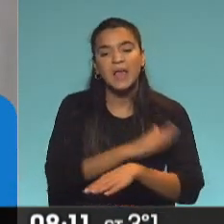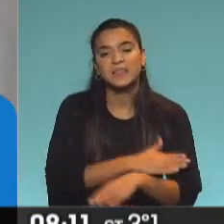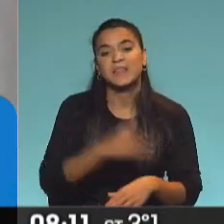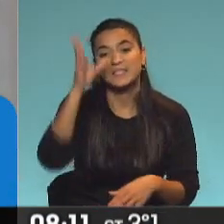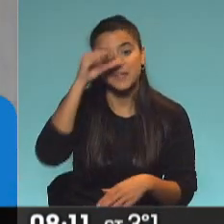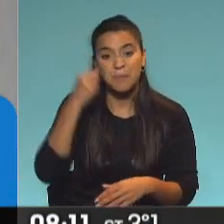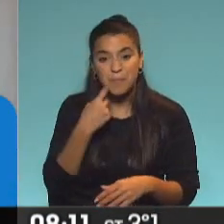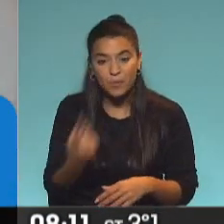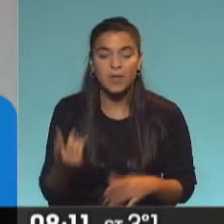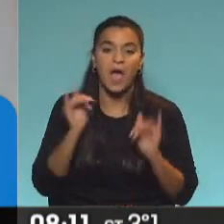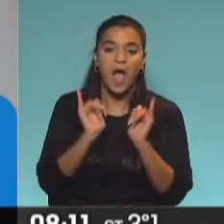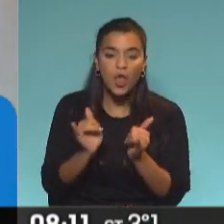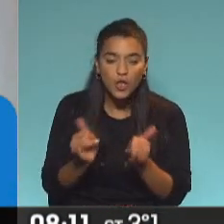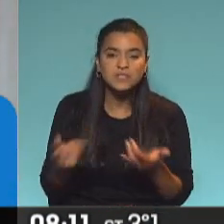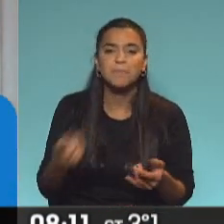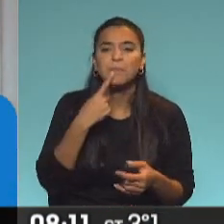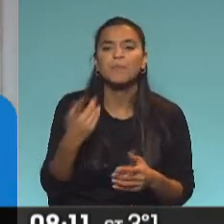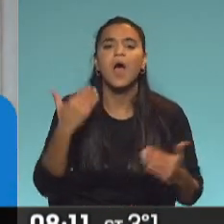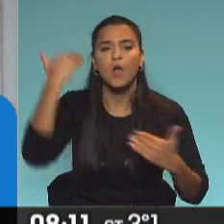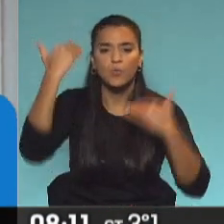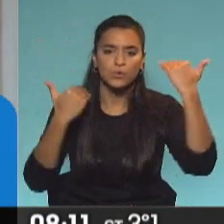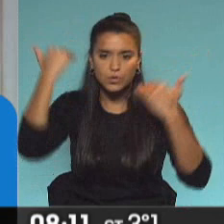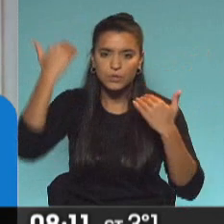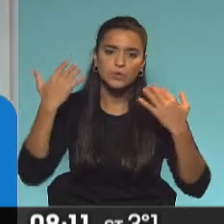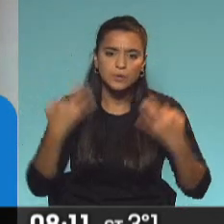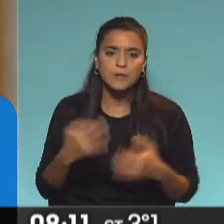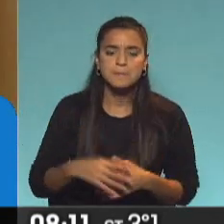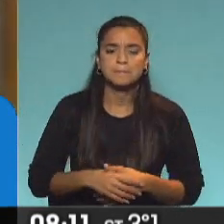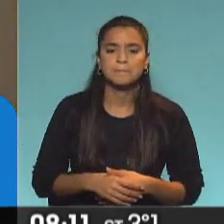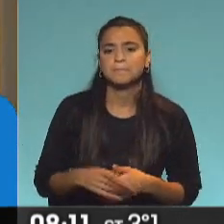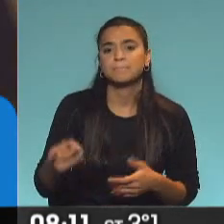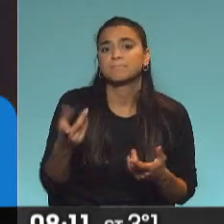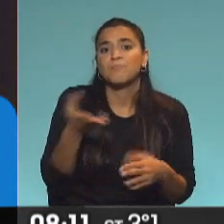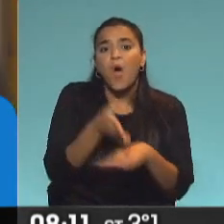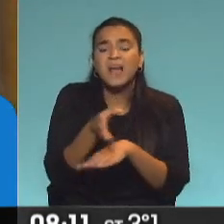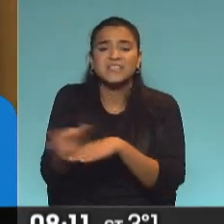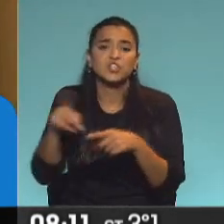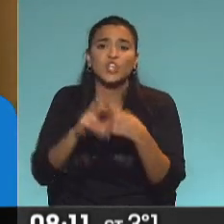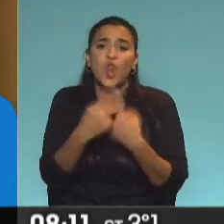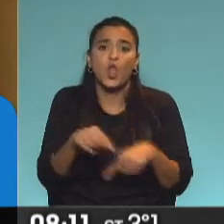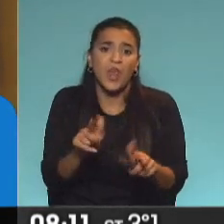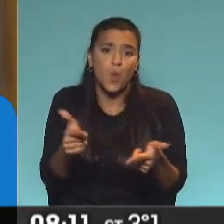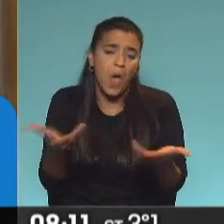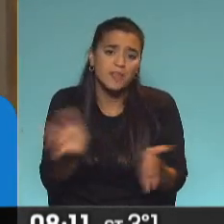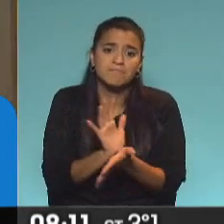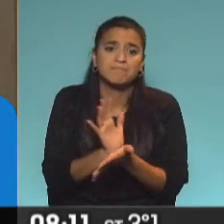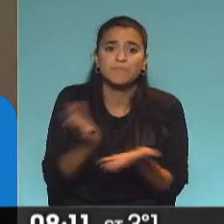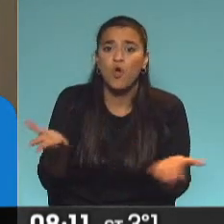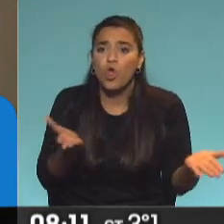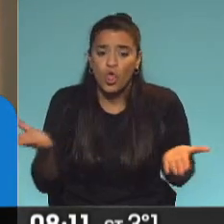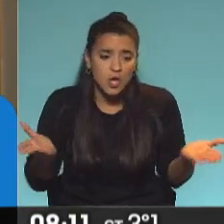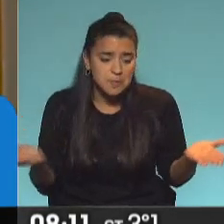los chicos, los adolescentes, preguntarle por los adultos mayores, doctor, que no tienen acceso a la tecnología, con lo cual quedan con las dos